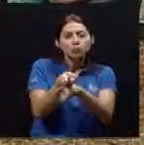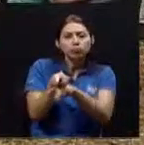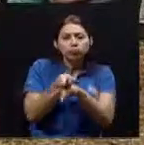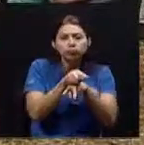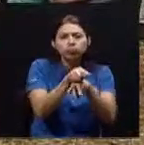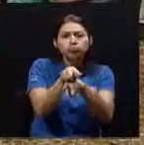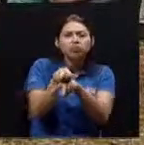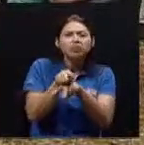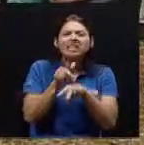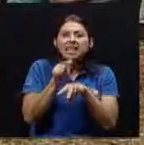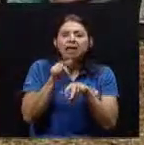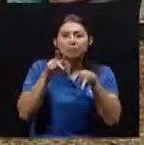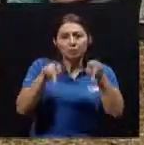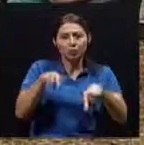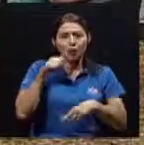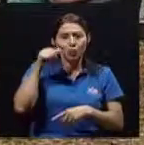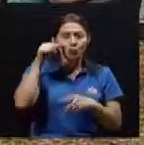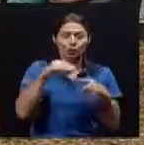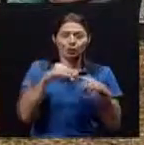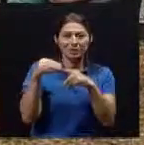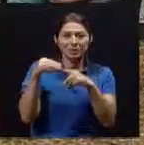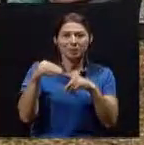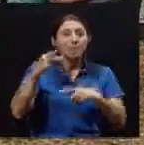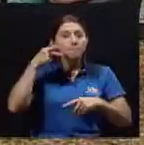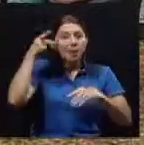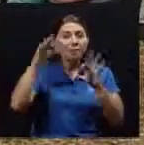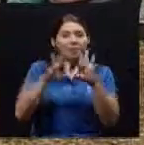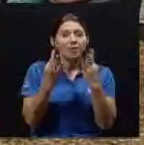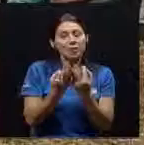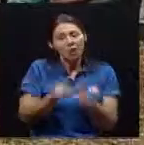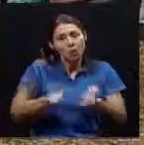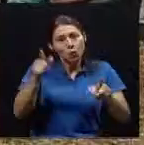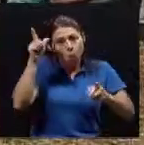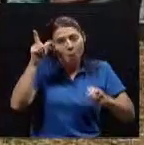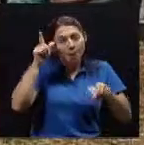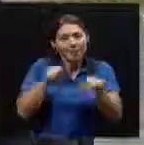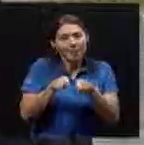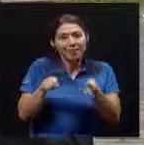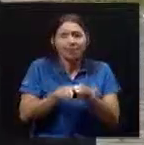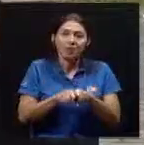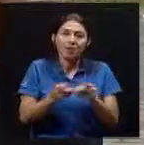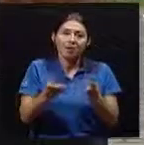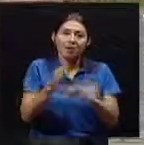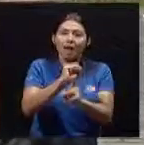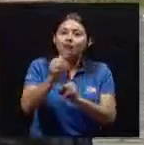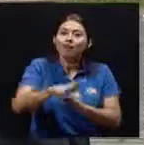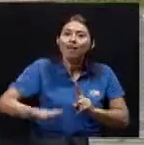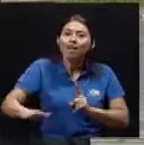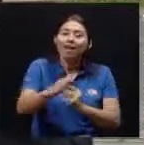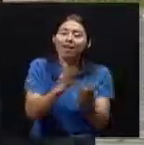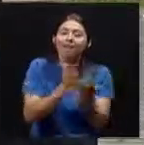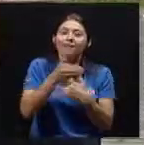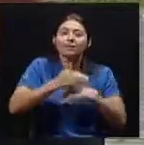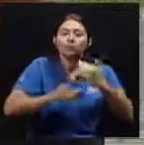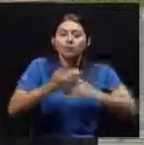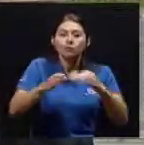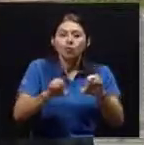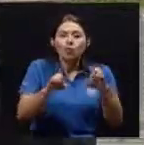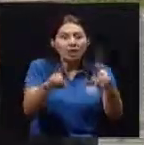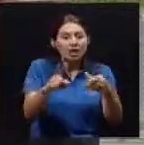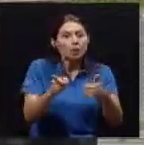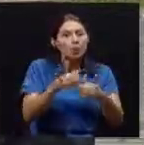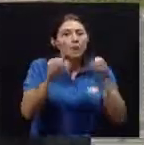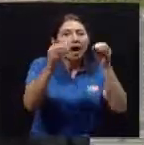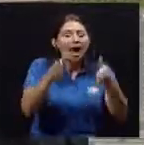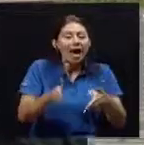supervisión de parte de los adultos, especialmente los padres de familia, pero obviamente en nuestra sociedad, a través de todo el proceso